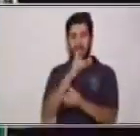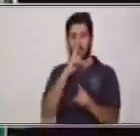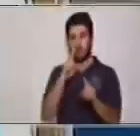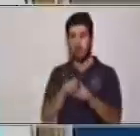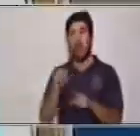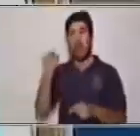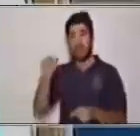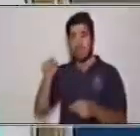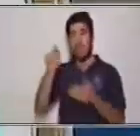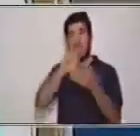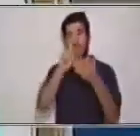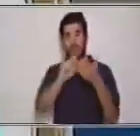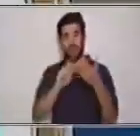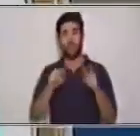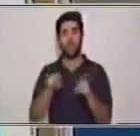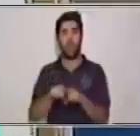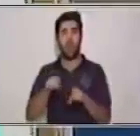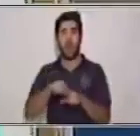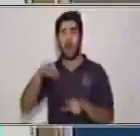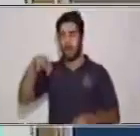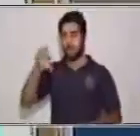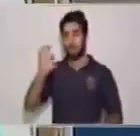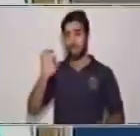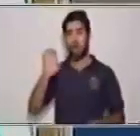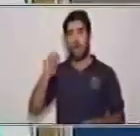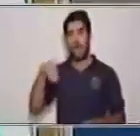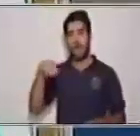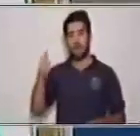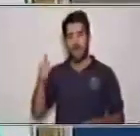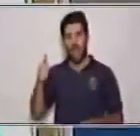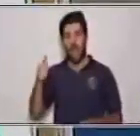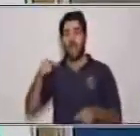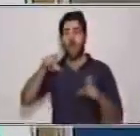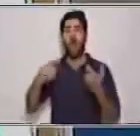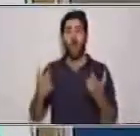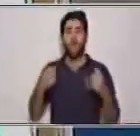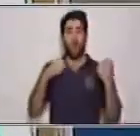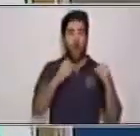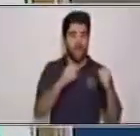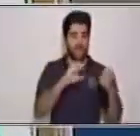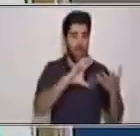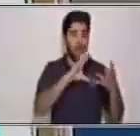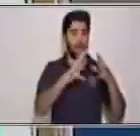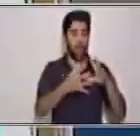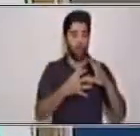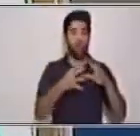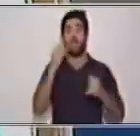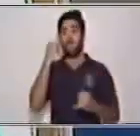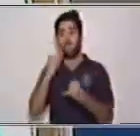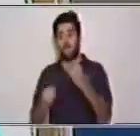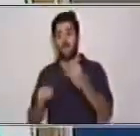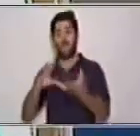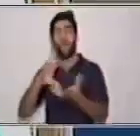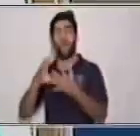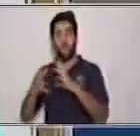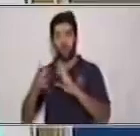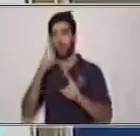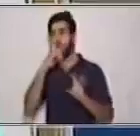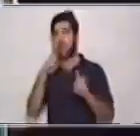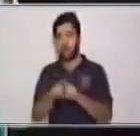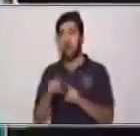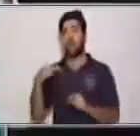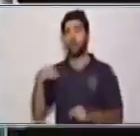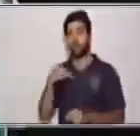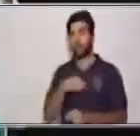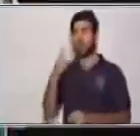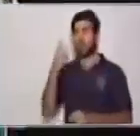poemas. Se refiere mucho a la creación y al fin del mundo. Y esta mitología nórdica es la que vemos reflejada